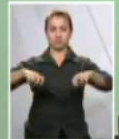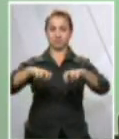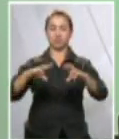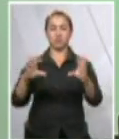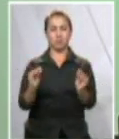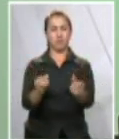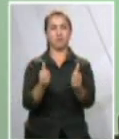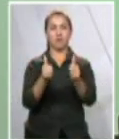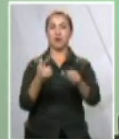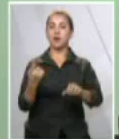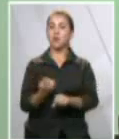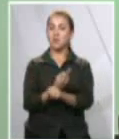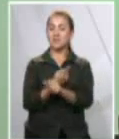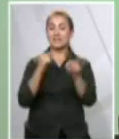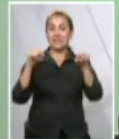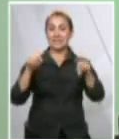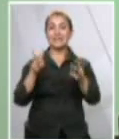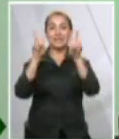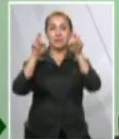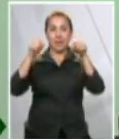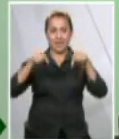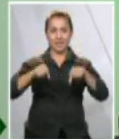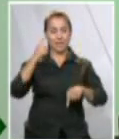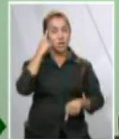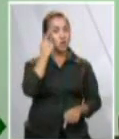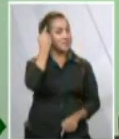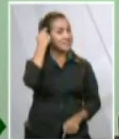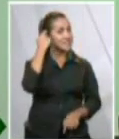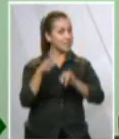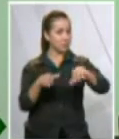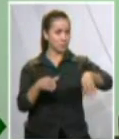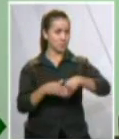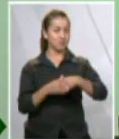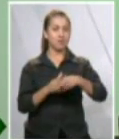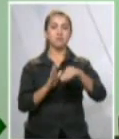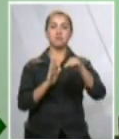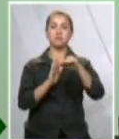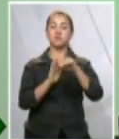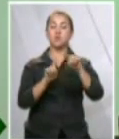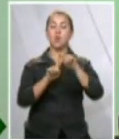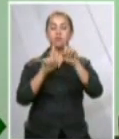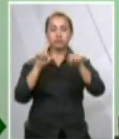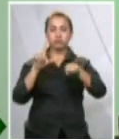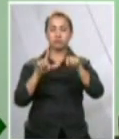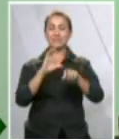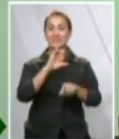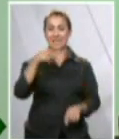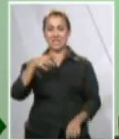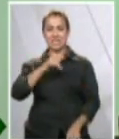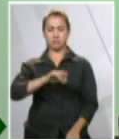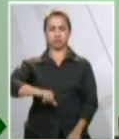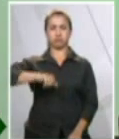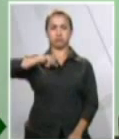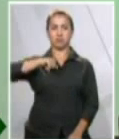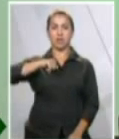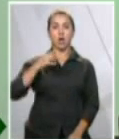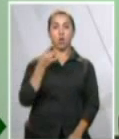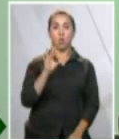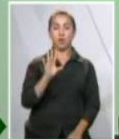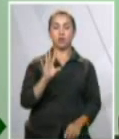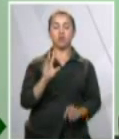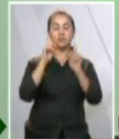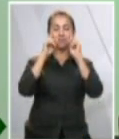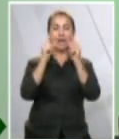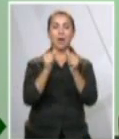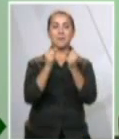bueno para conversar sobre este tema aquí en Conciencia Inclusiva, este programa de CNN Chile que nos enorgullece hacer y que es el único además sobre